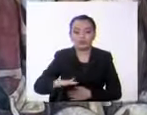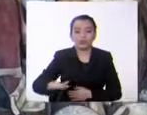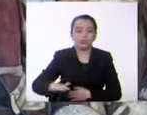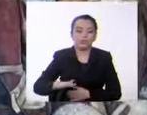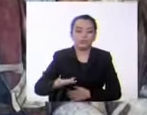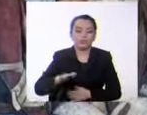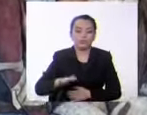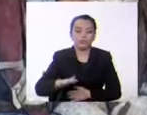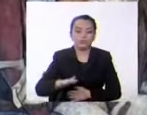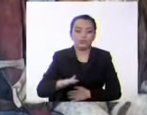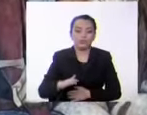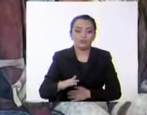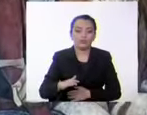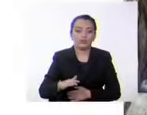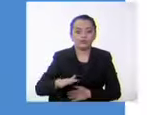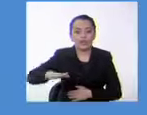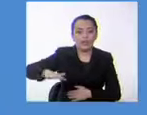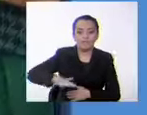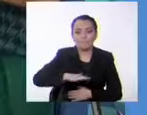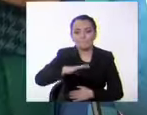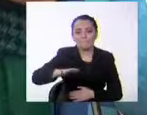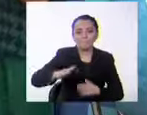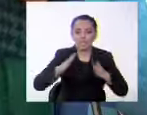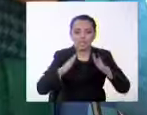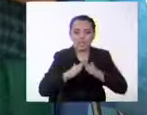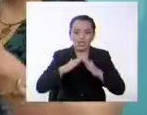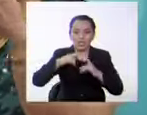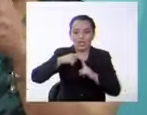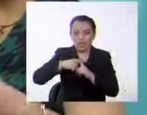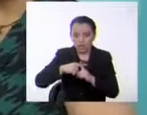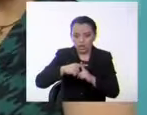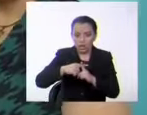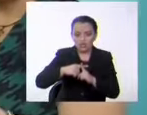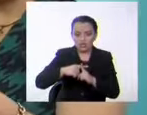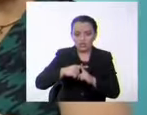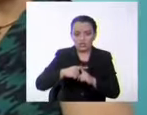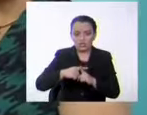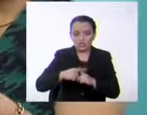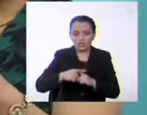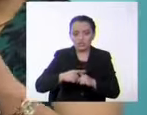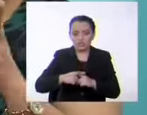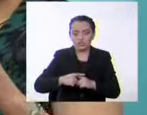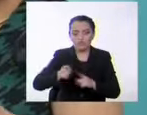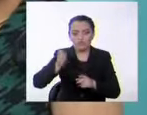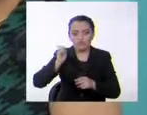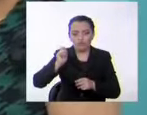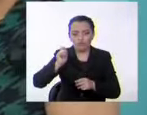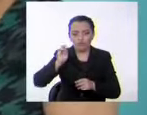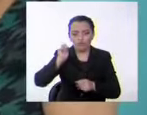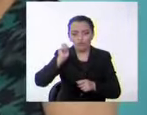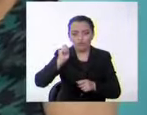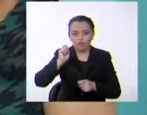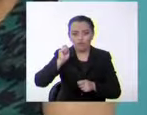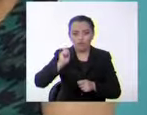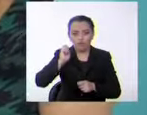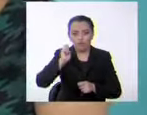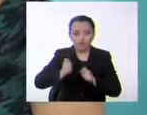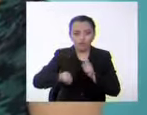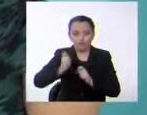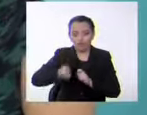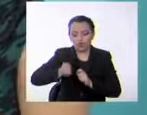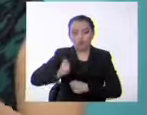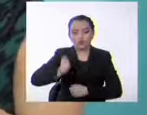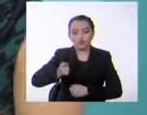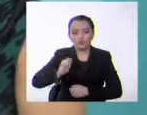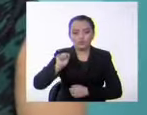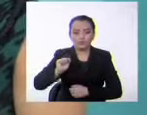la alcaldía, la iglesia, el juzgado, ¿verdad? Y el portal, digamos, para que los que transeúntes